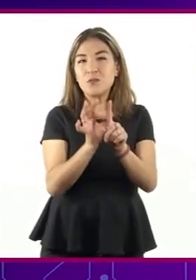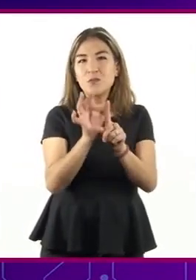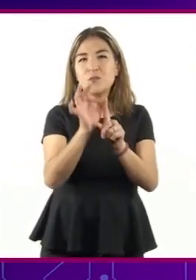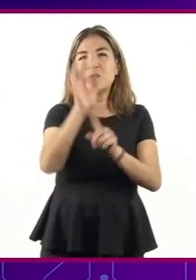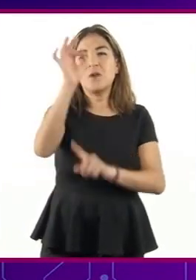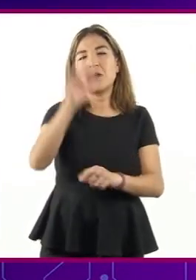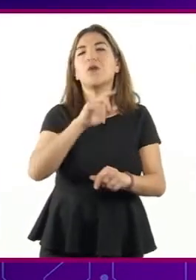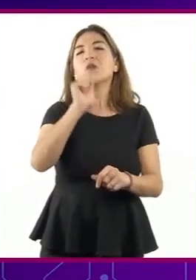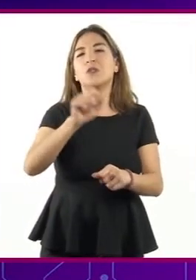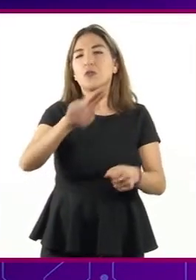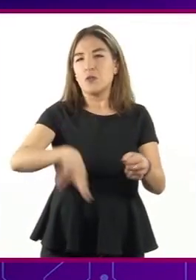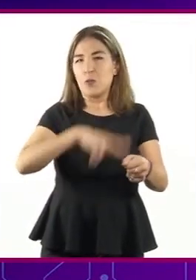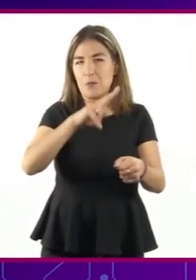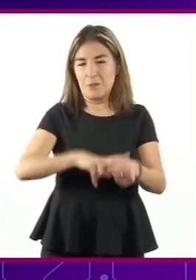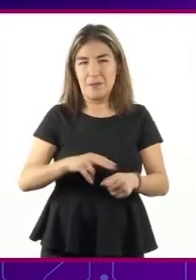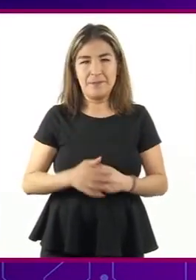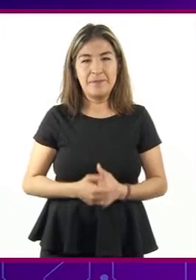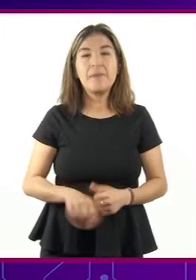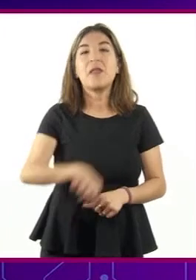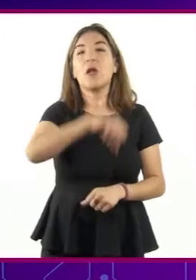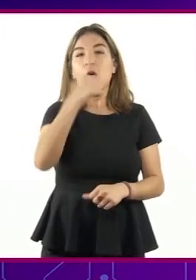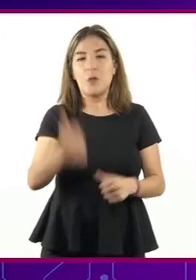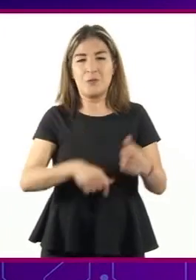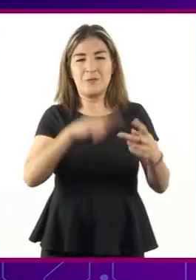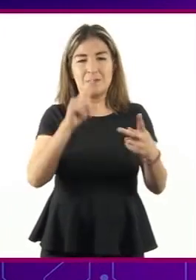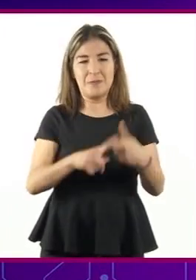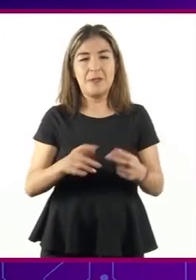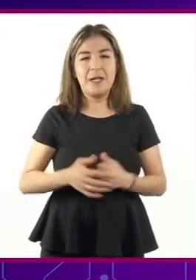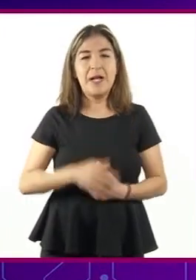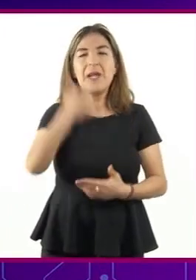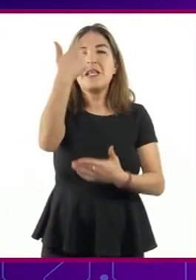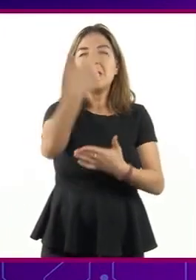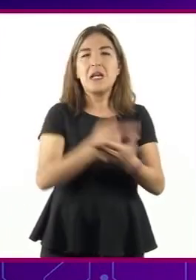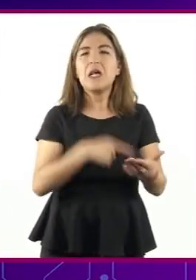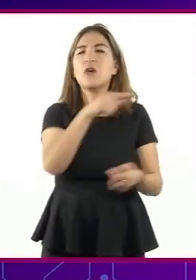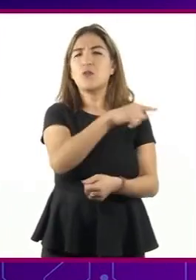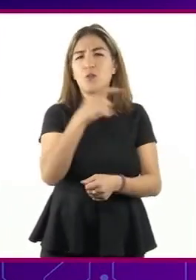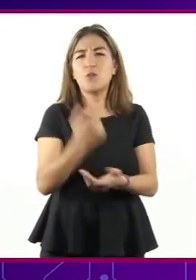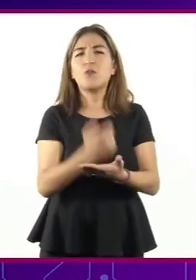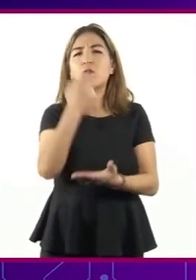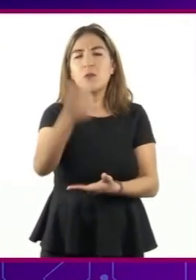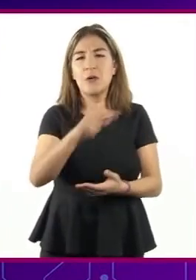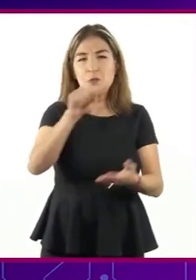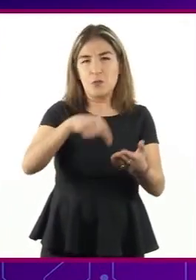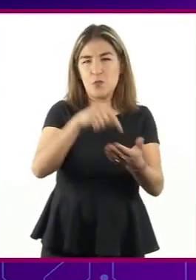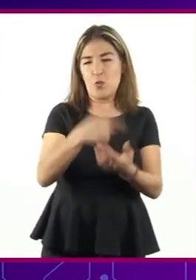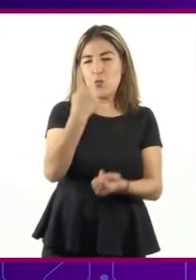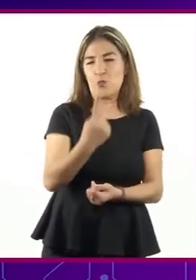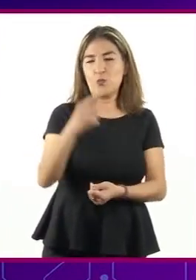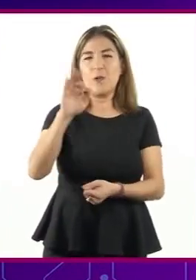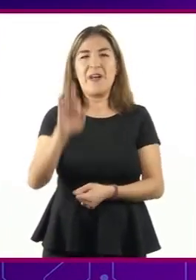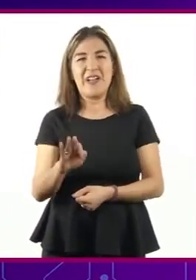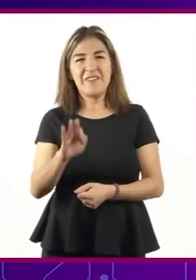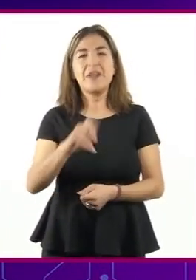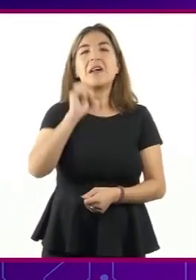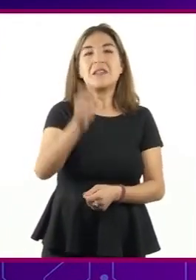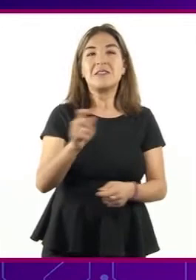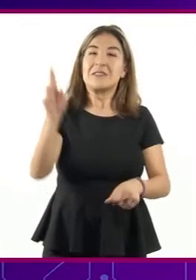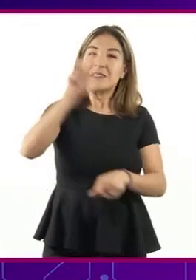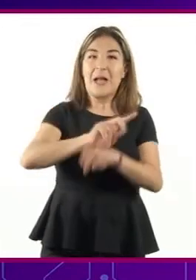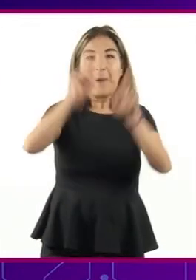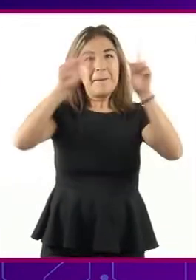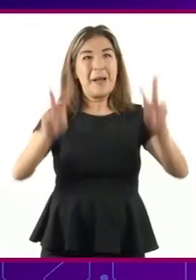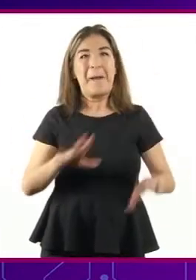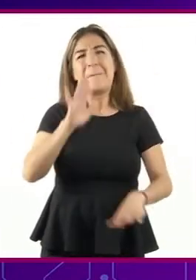más templadas. Mientras que en esta tabla se listan los costos de la zona 1F, que tienen los veranos con